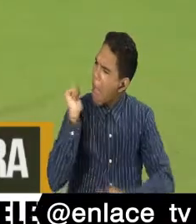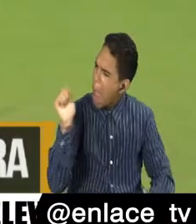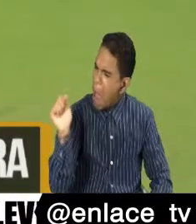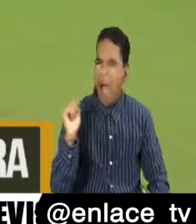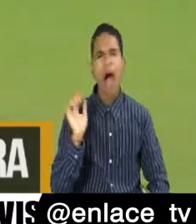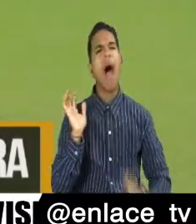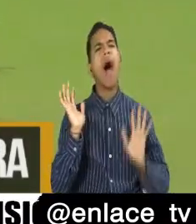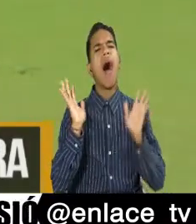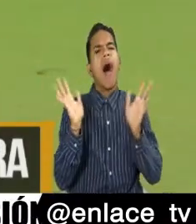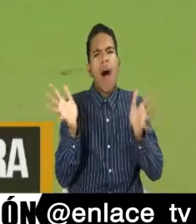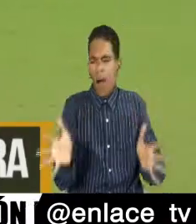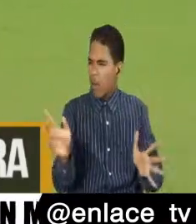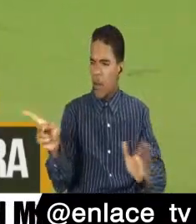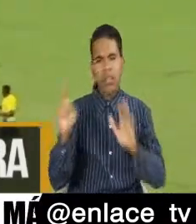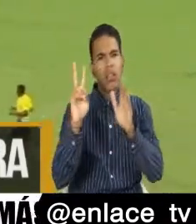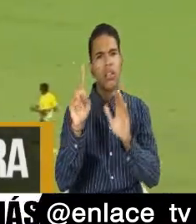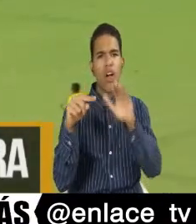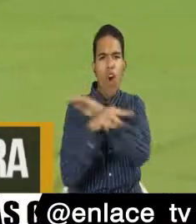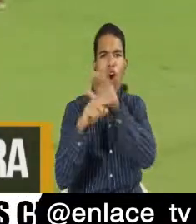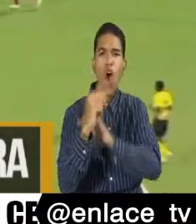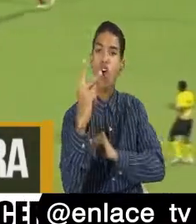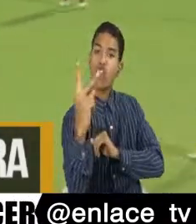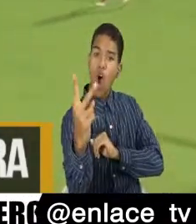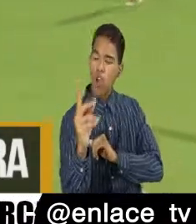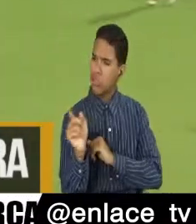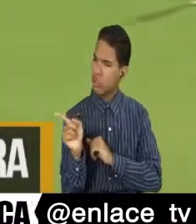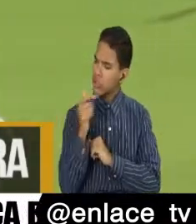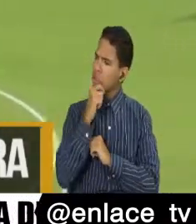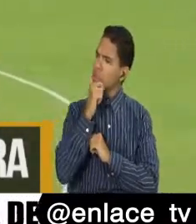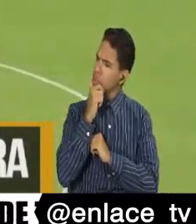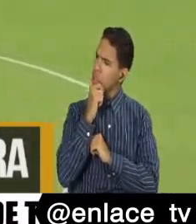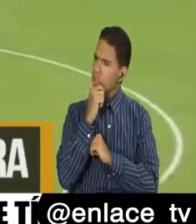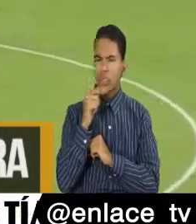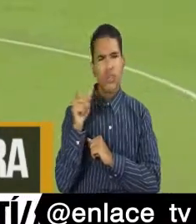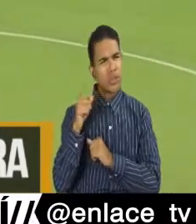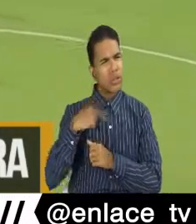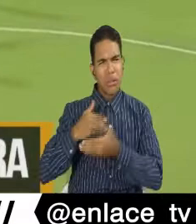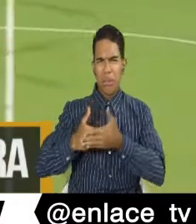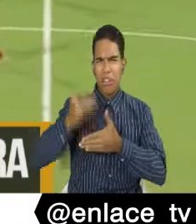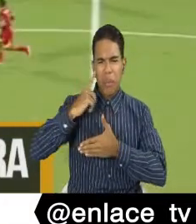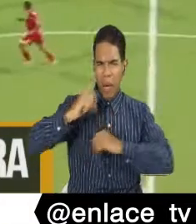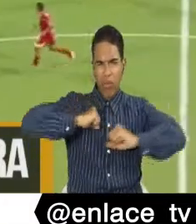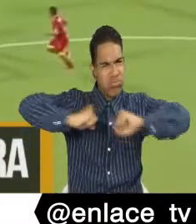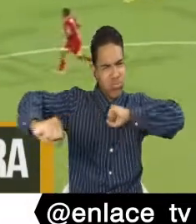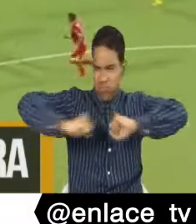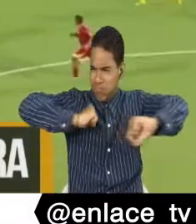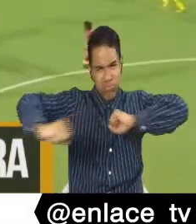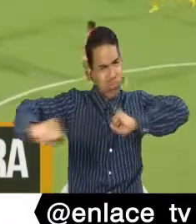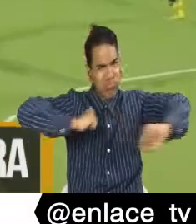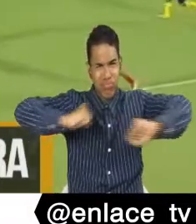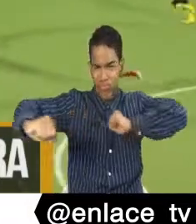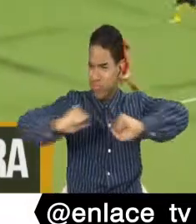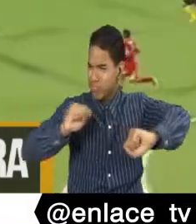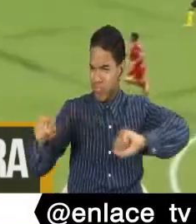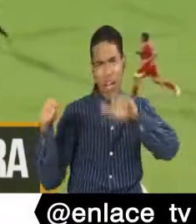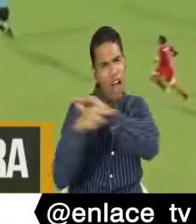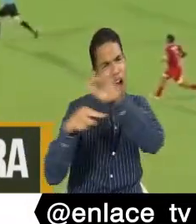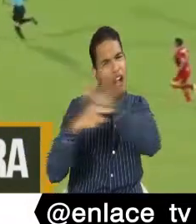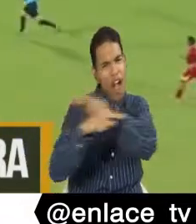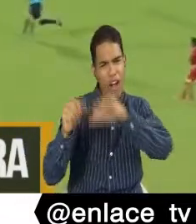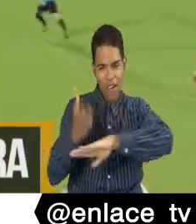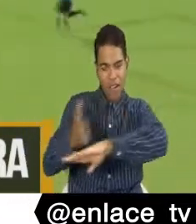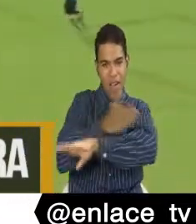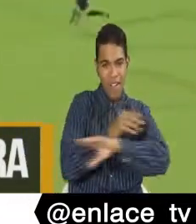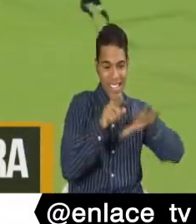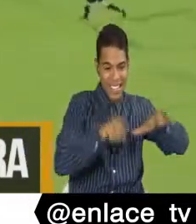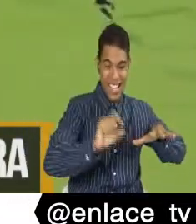goles en el campeonato y va a comenzar desde las primeras de cambio a estar encabezando, como lo hizo en el primer torneo,